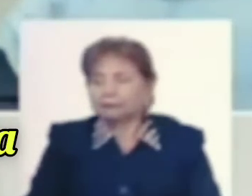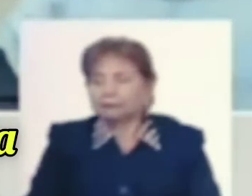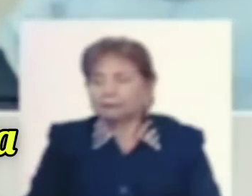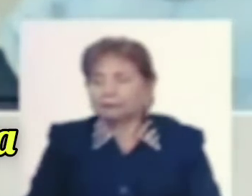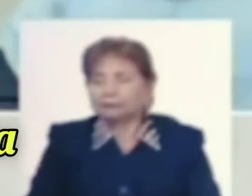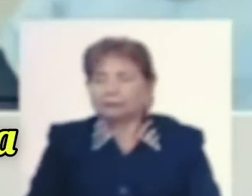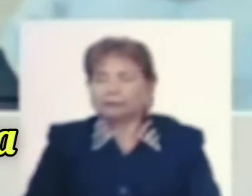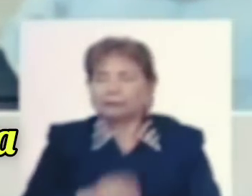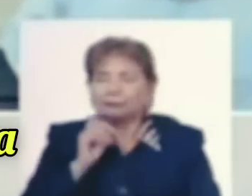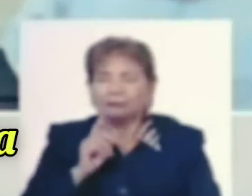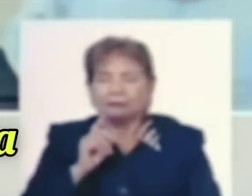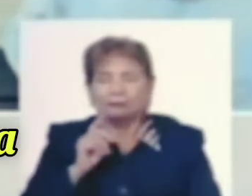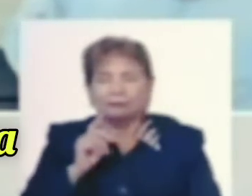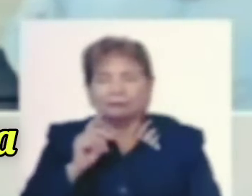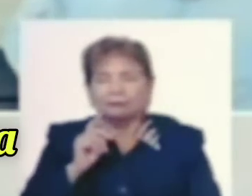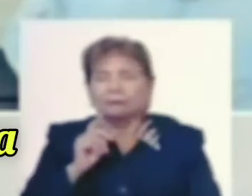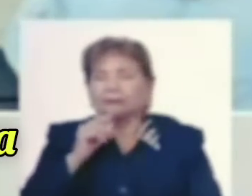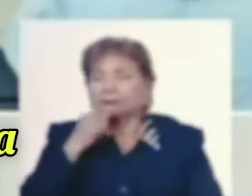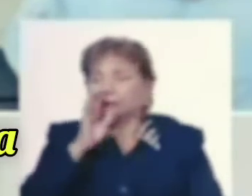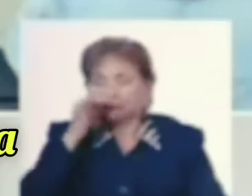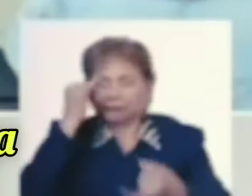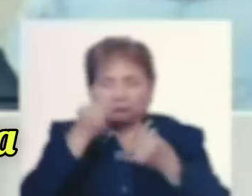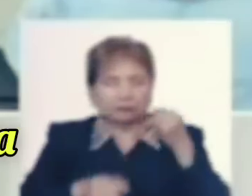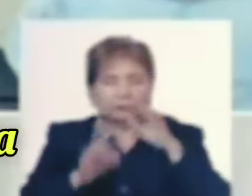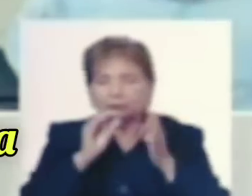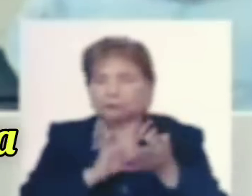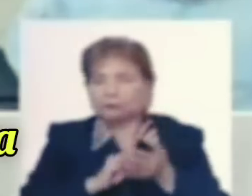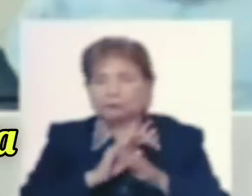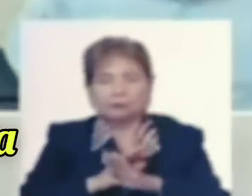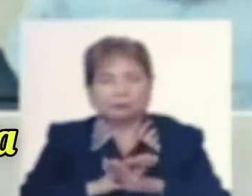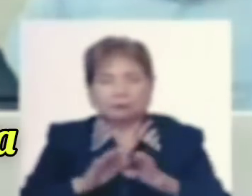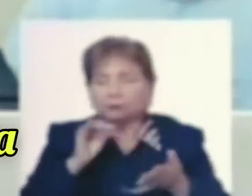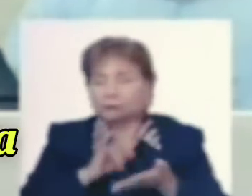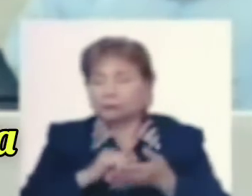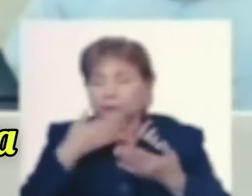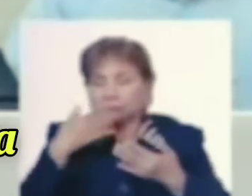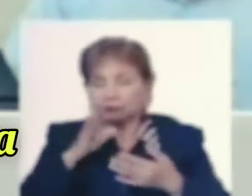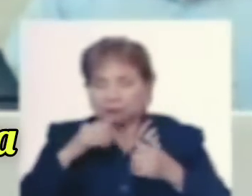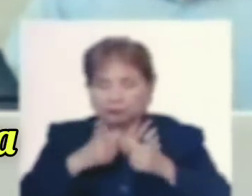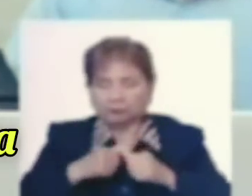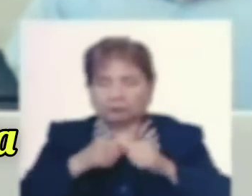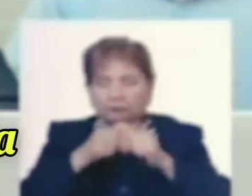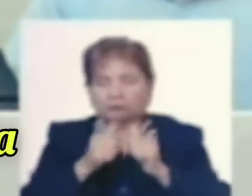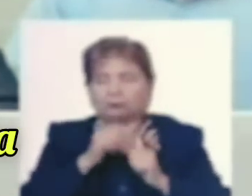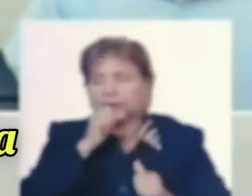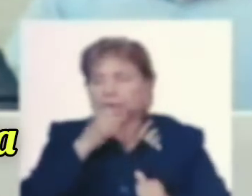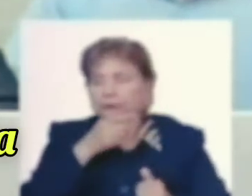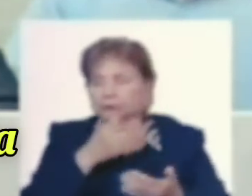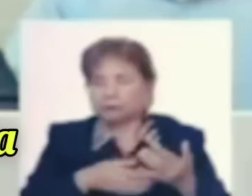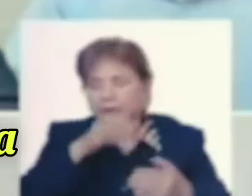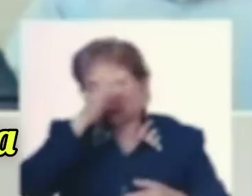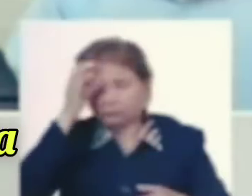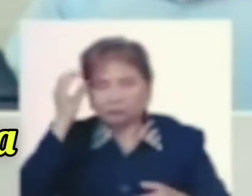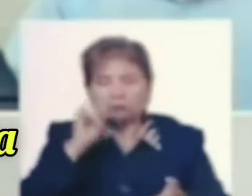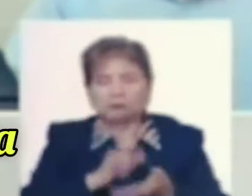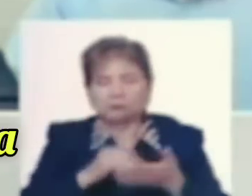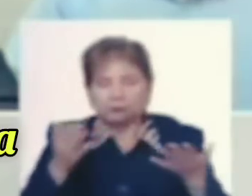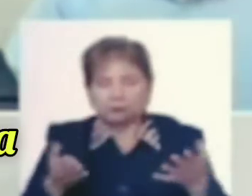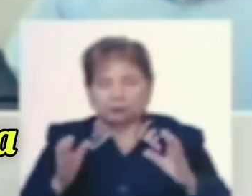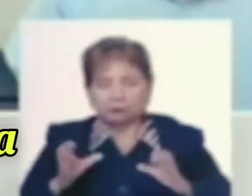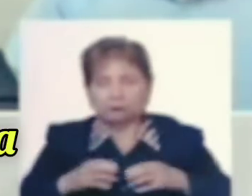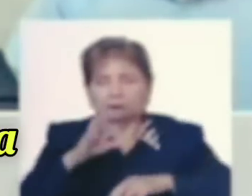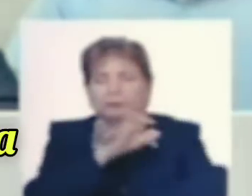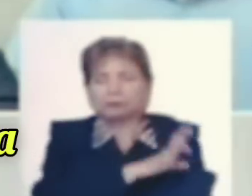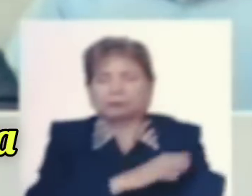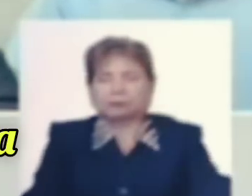Señor abogado, le voy a dar el uso de la palabra por última vez y luego de ello vamos a seguir con la declaración del señor Pedro Castillo, investigado en esta comisión